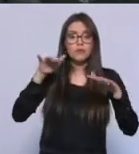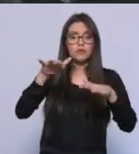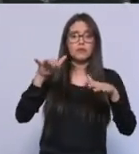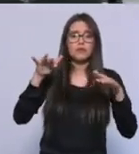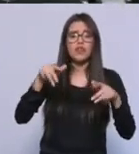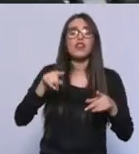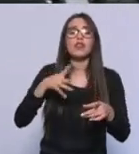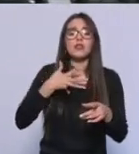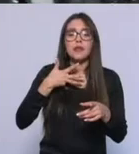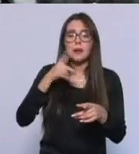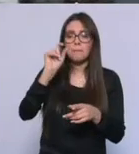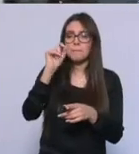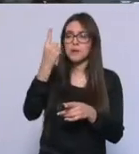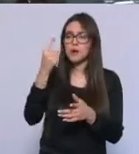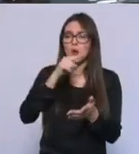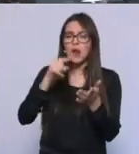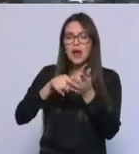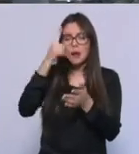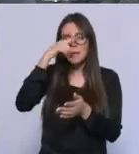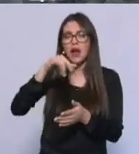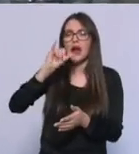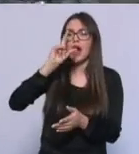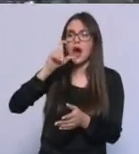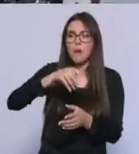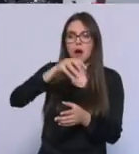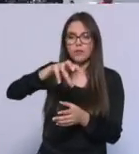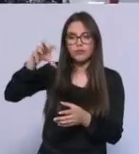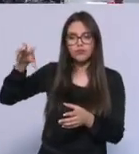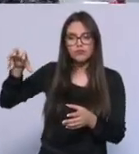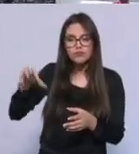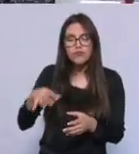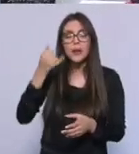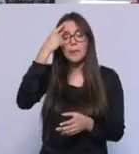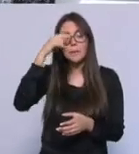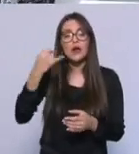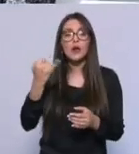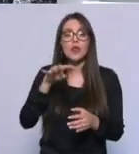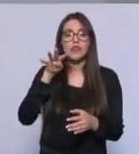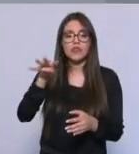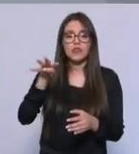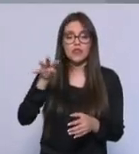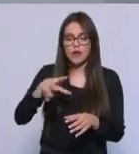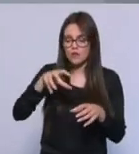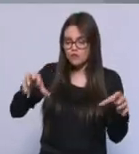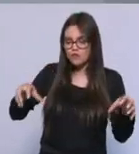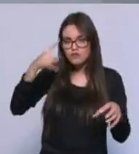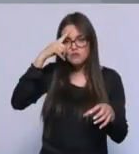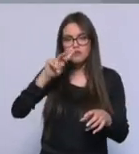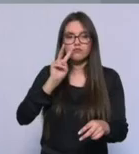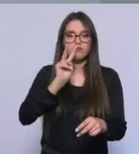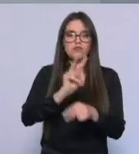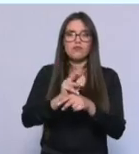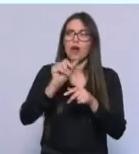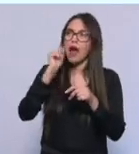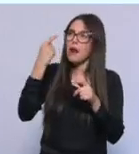puntos de hidratación, 17 módulos de atención médica y 19 puestos de protección